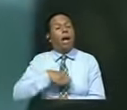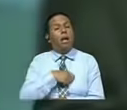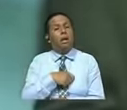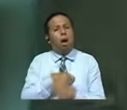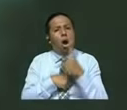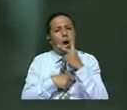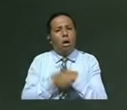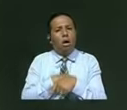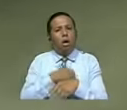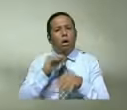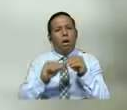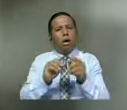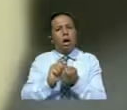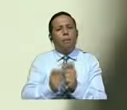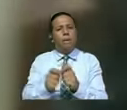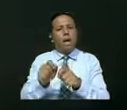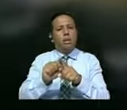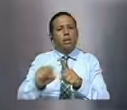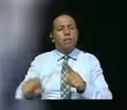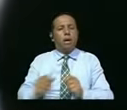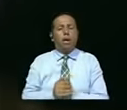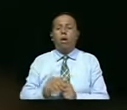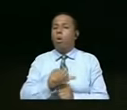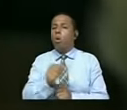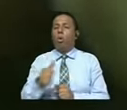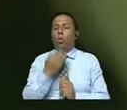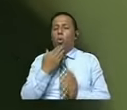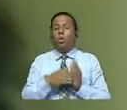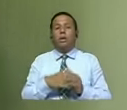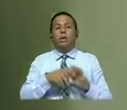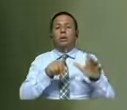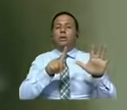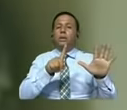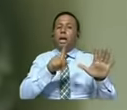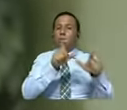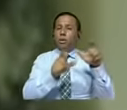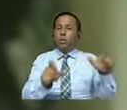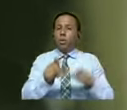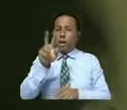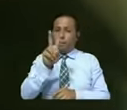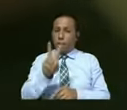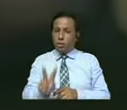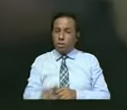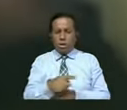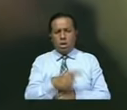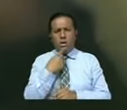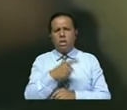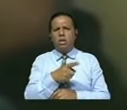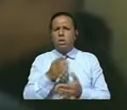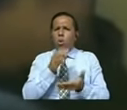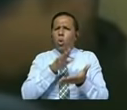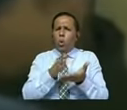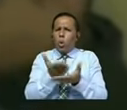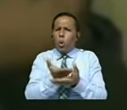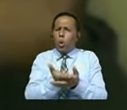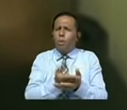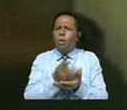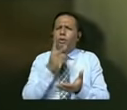Policía de Migración detuvo a 6 venezolanos en Guayaquil por falsificación de documentos